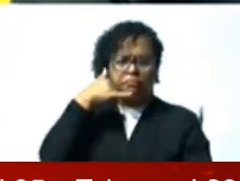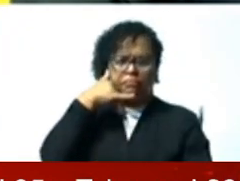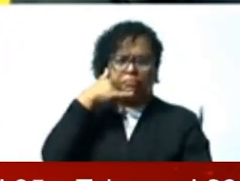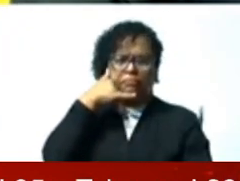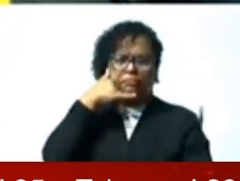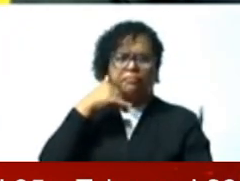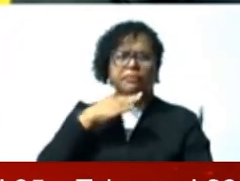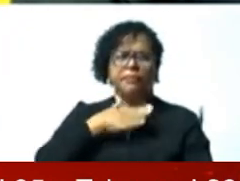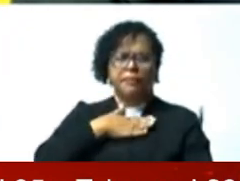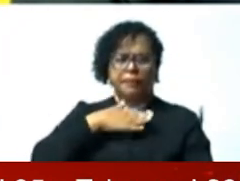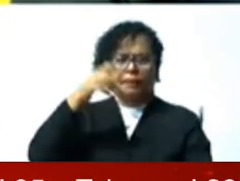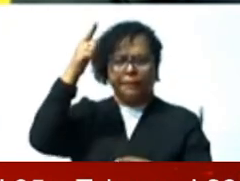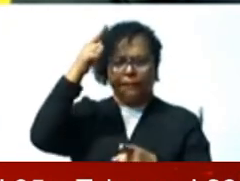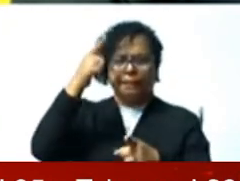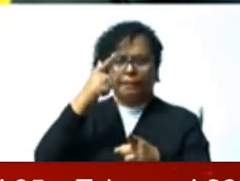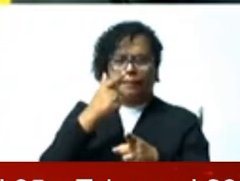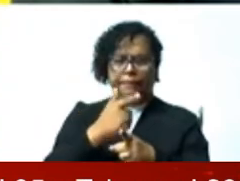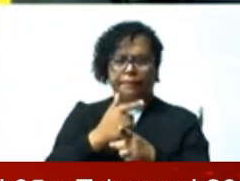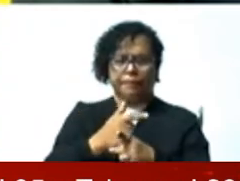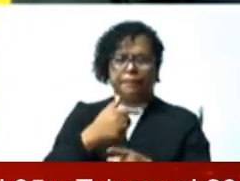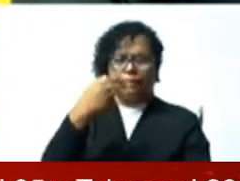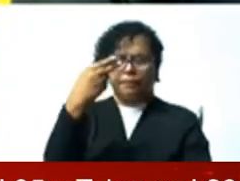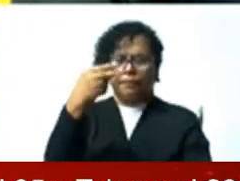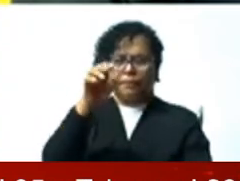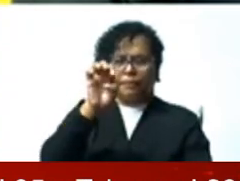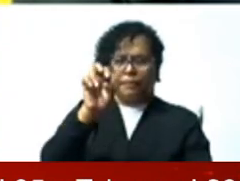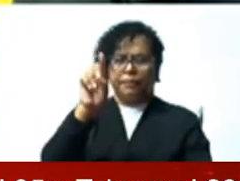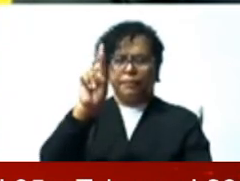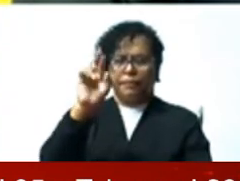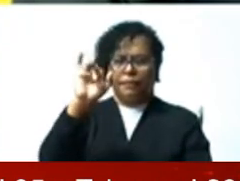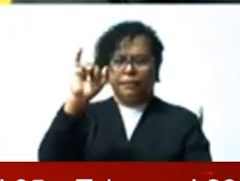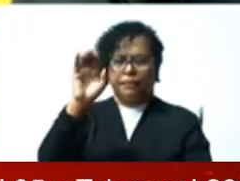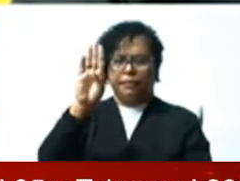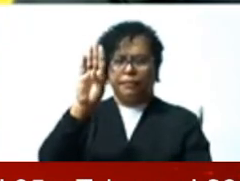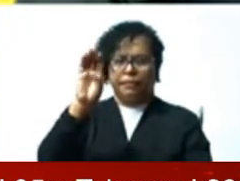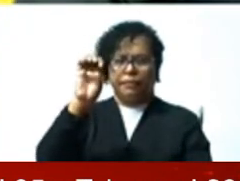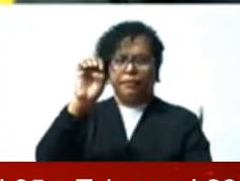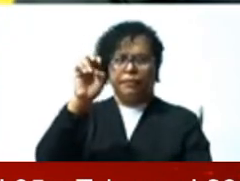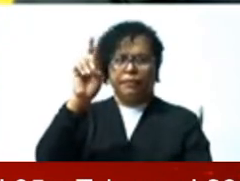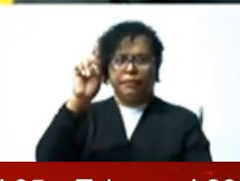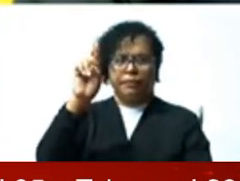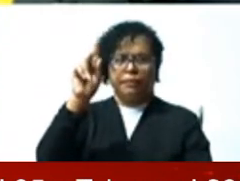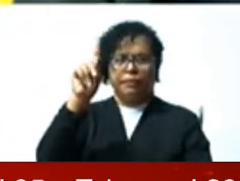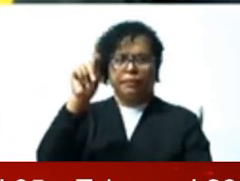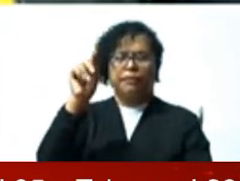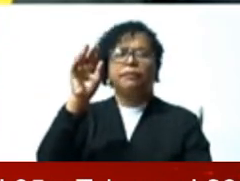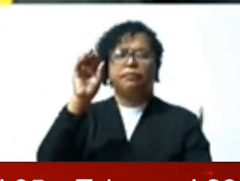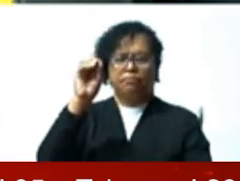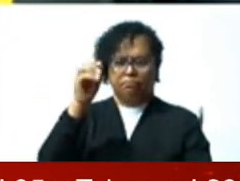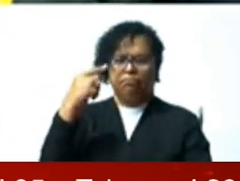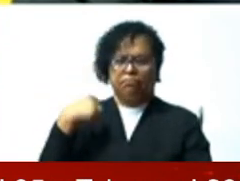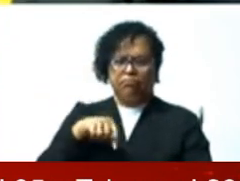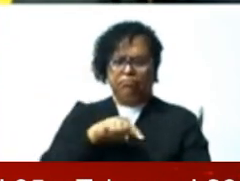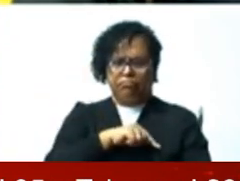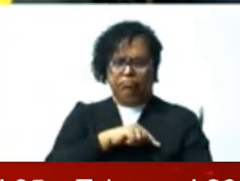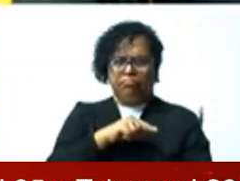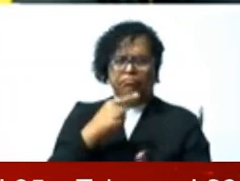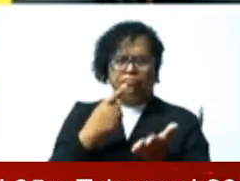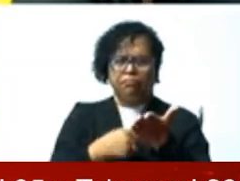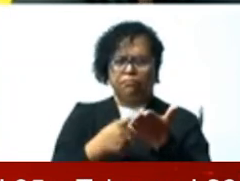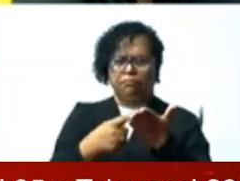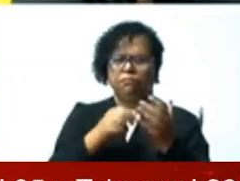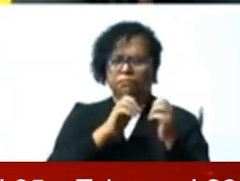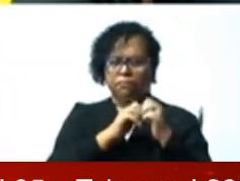diputado Heriberto Aracena, que se sienta a mi izquierda. Estuvimos repasando los temas cotidianos políticos y también